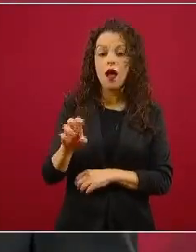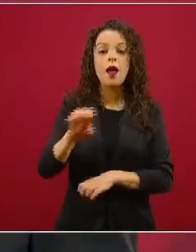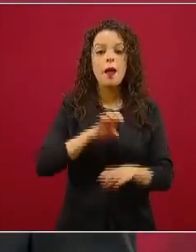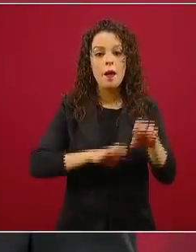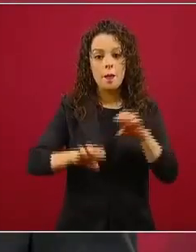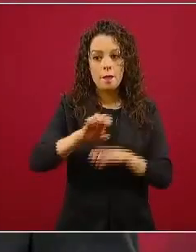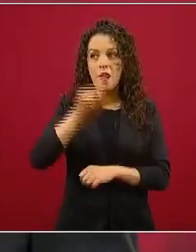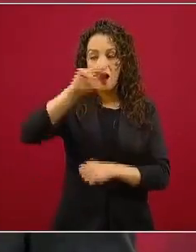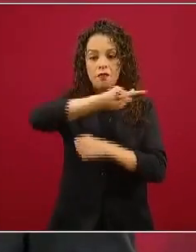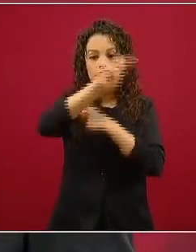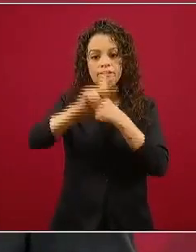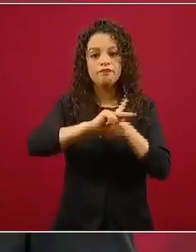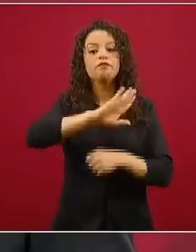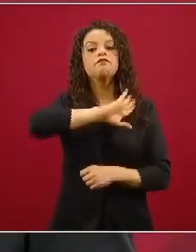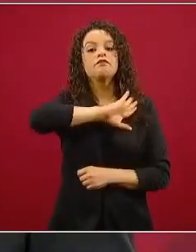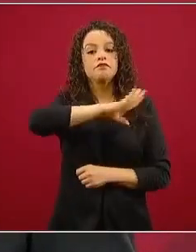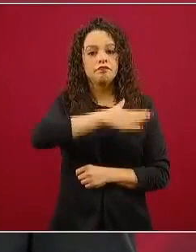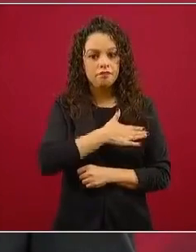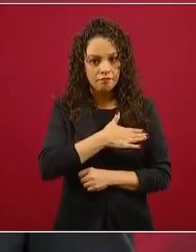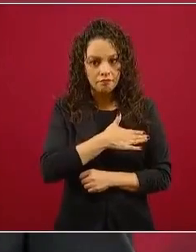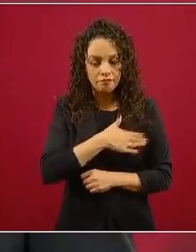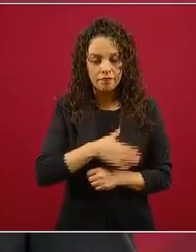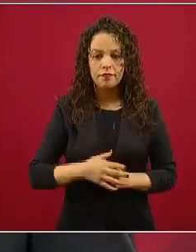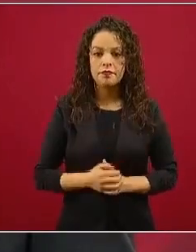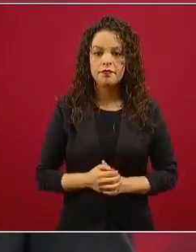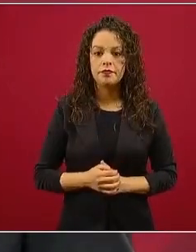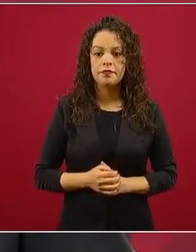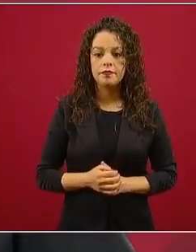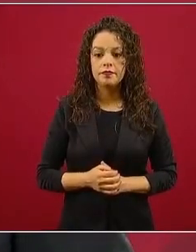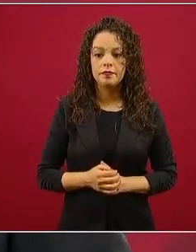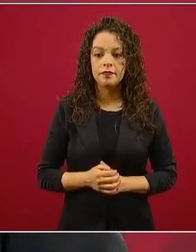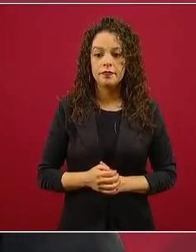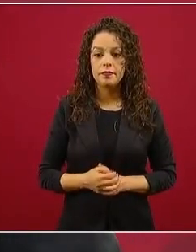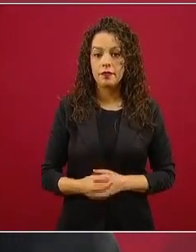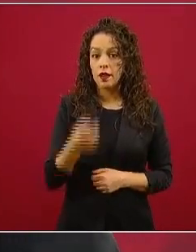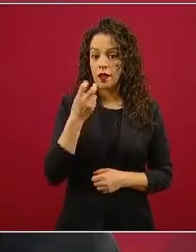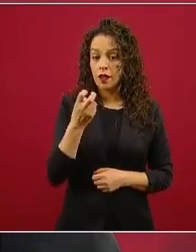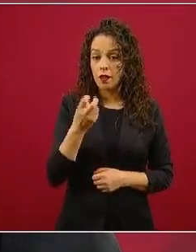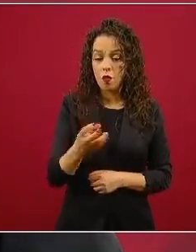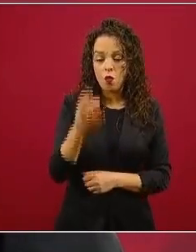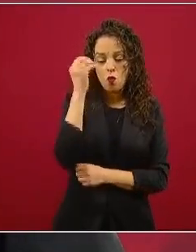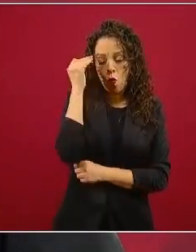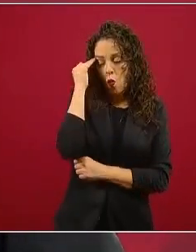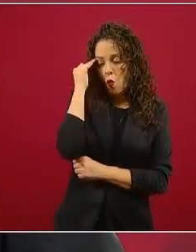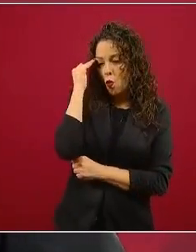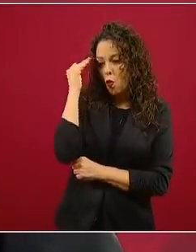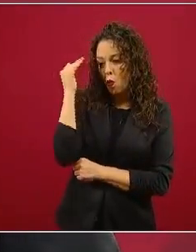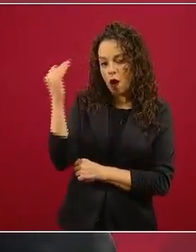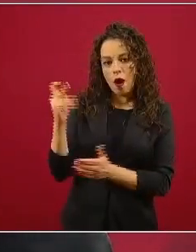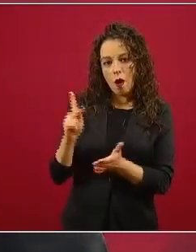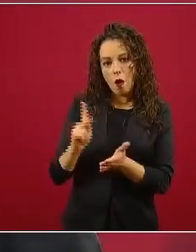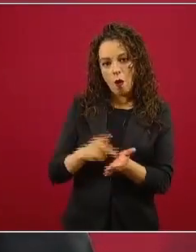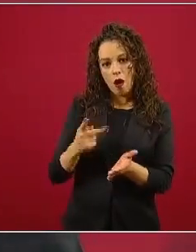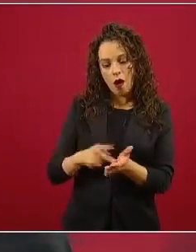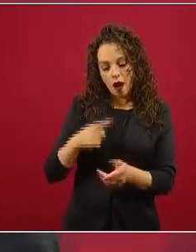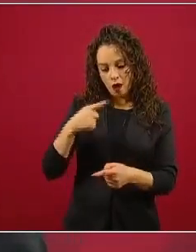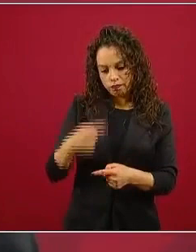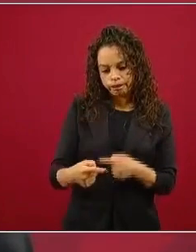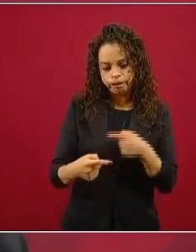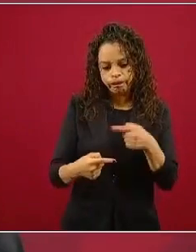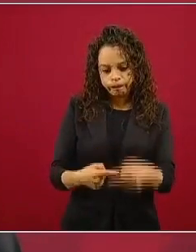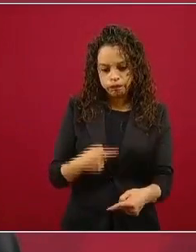Esto se repitió durante mucho tiempo, antes de la